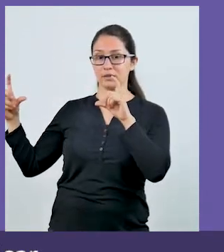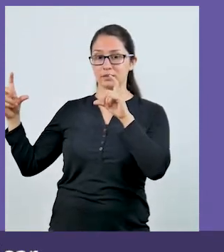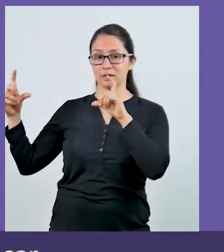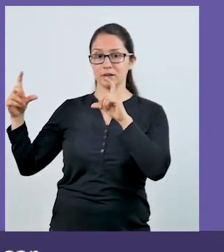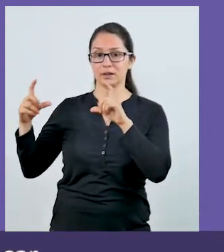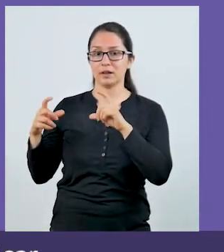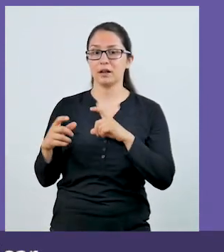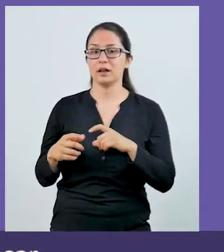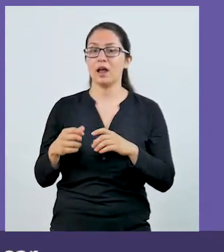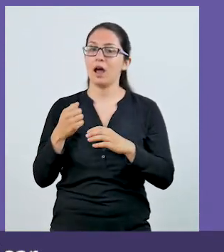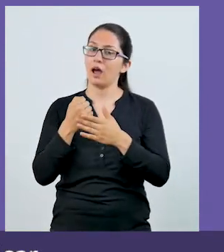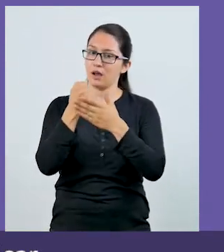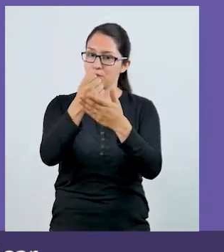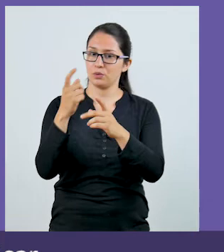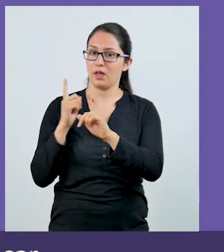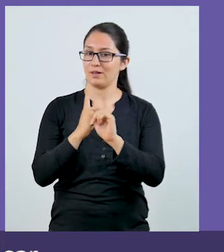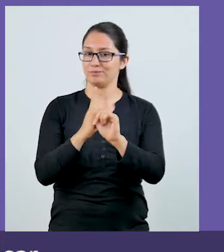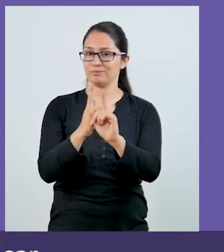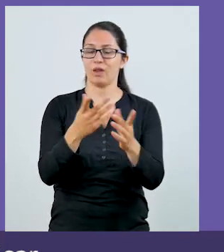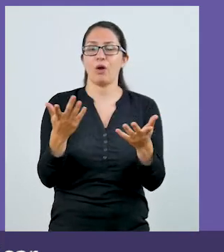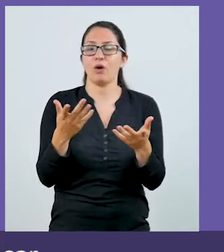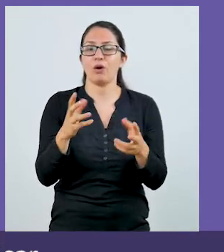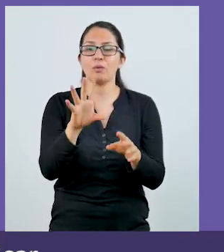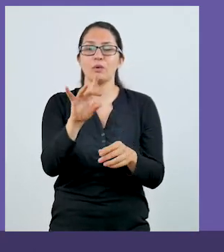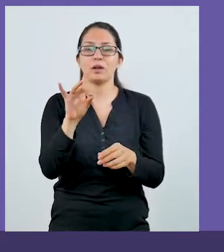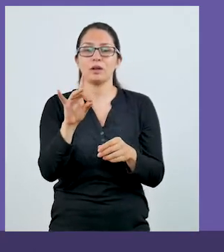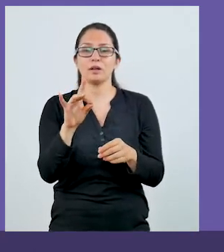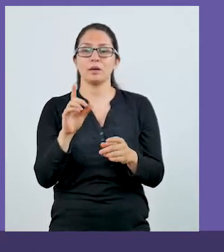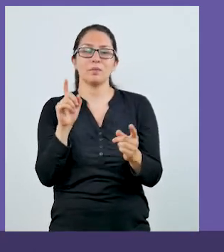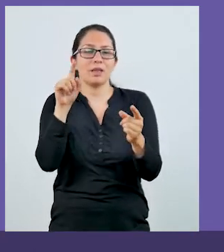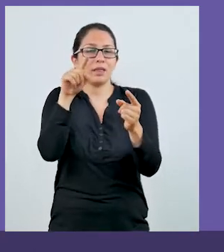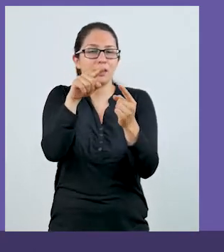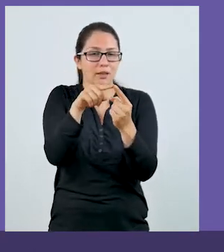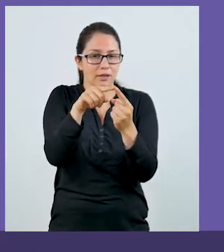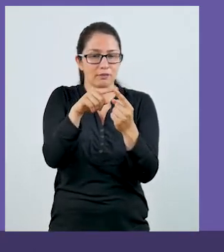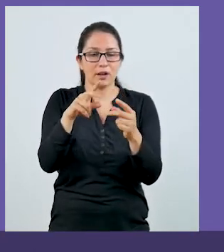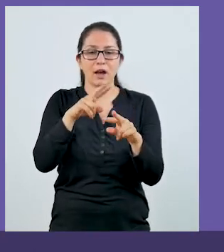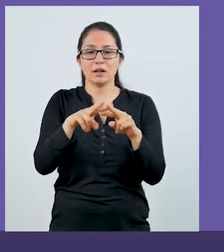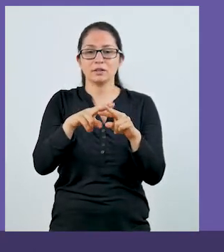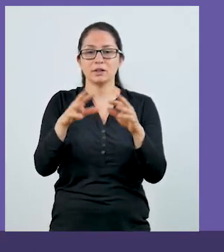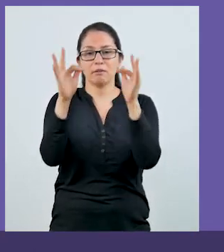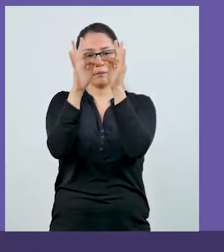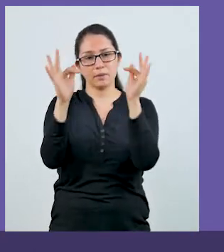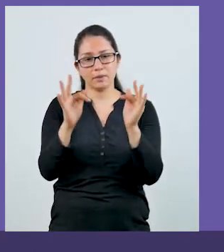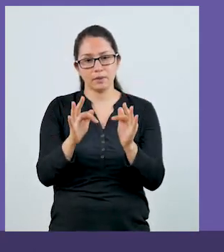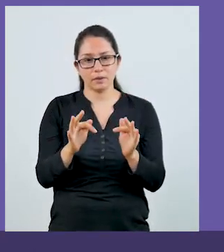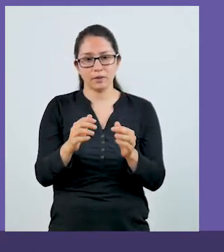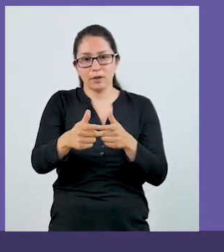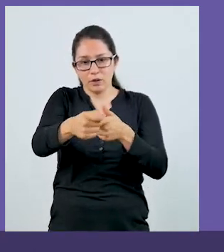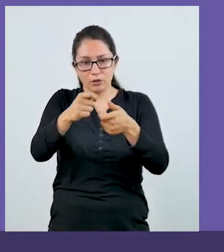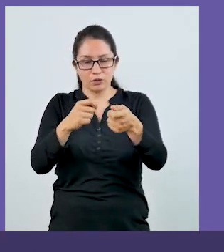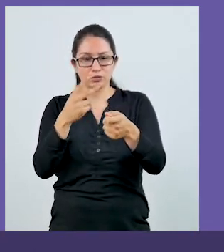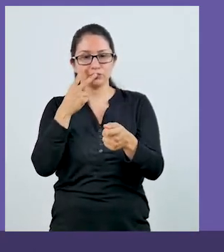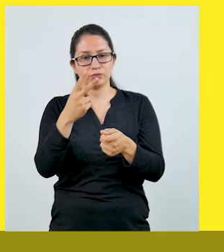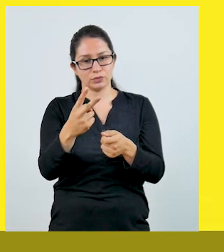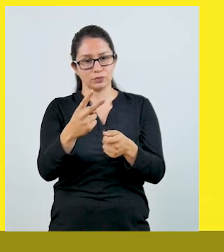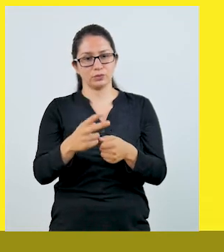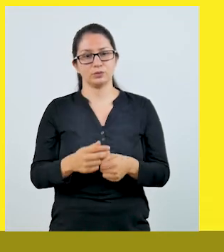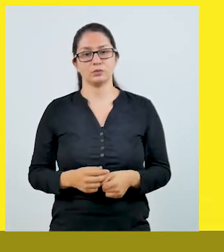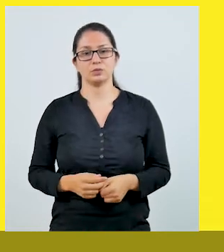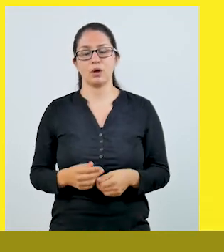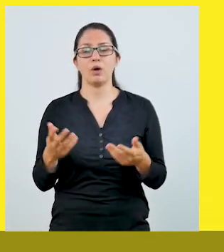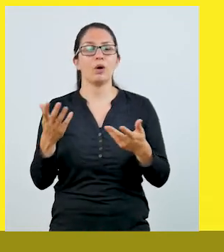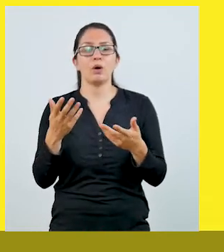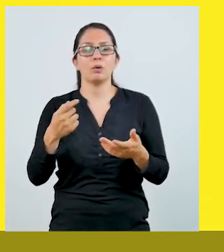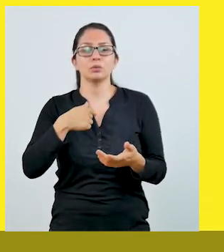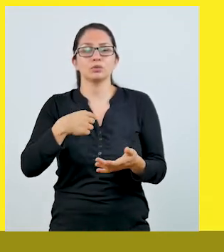puede orientar a reconocer los elementos que debes identificar para crear tu modelo de negocios de forma visual y dinámica. ¿Cómo